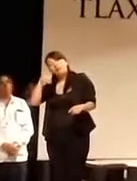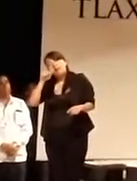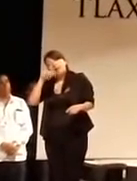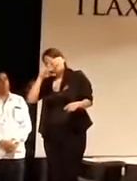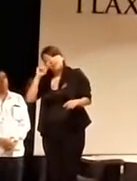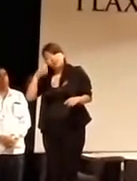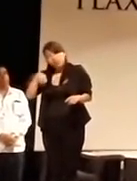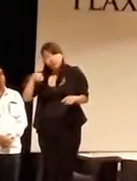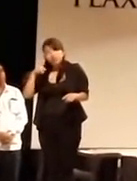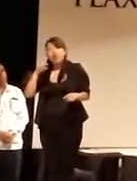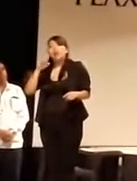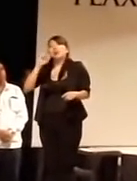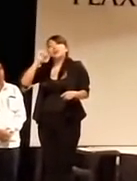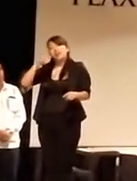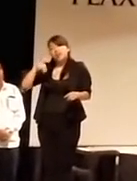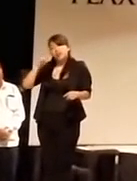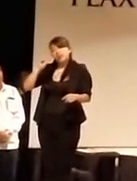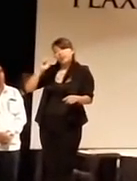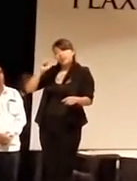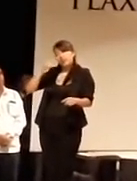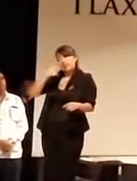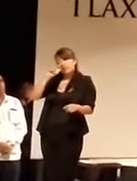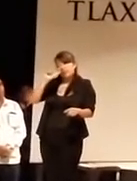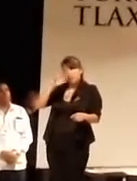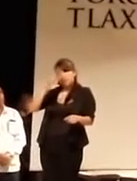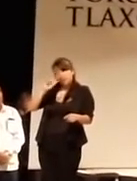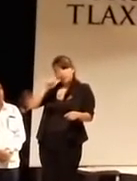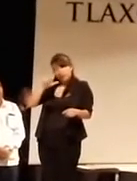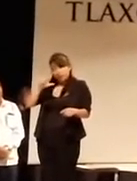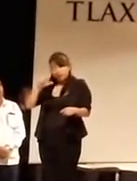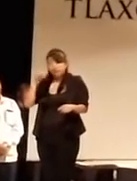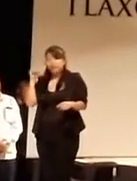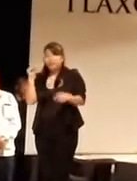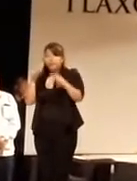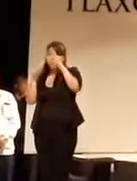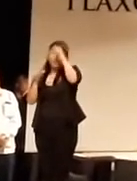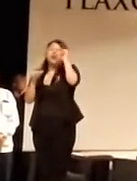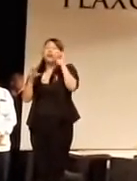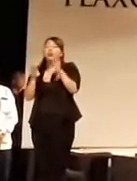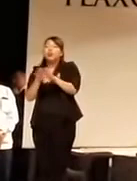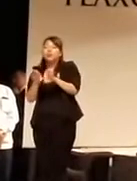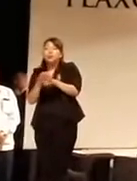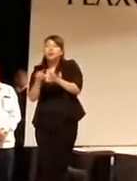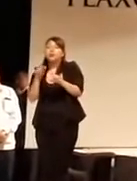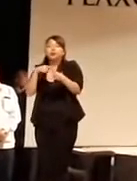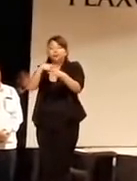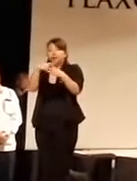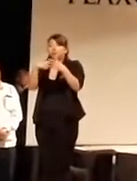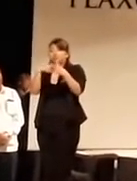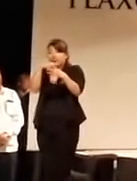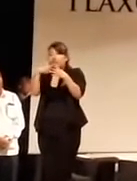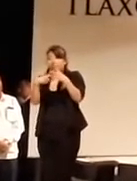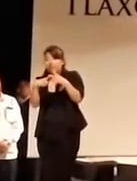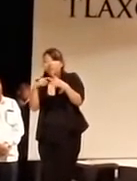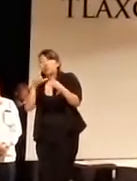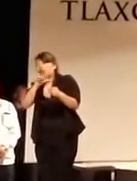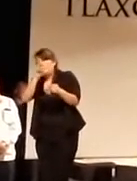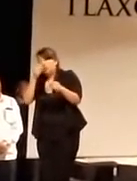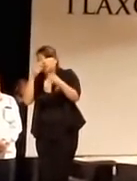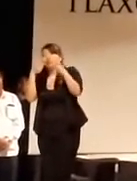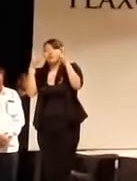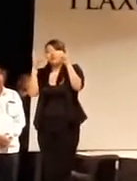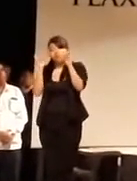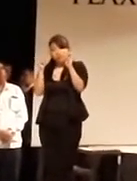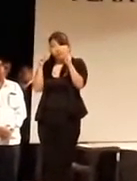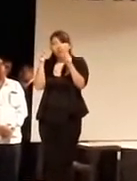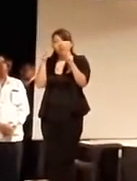proyecto de las escuelas normales del siglo XIX. Es ahí donde estos y otros temas se concretan. Las